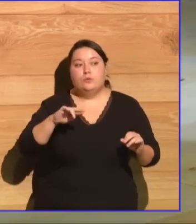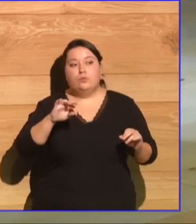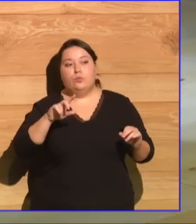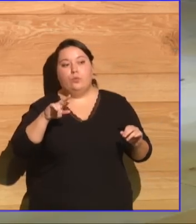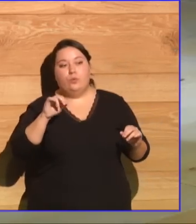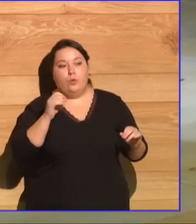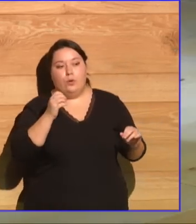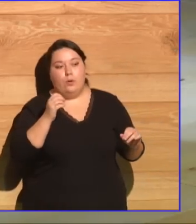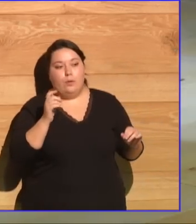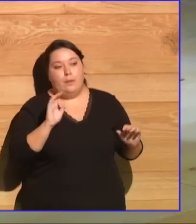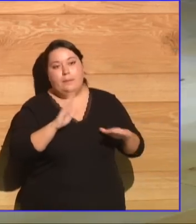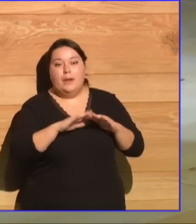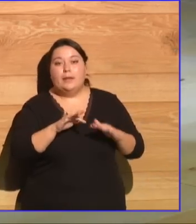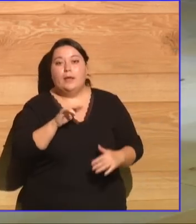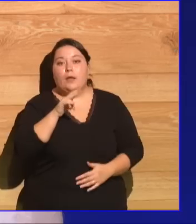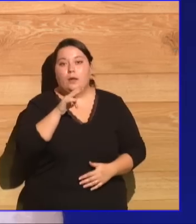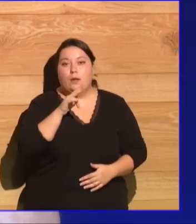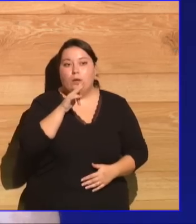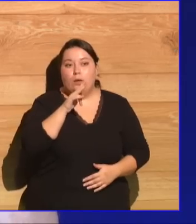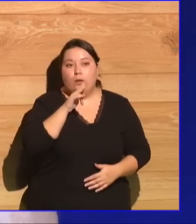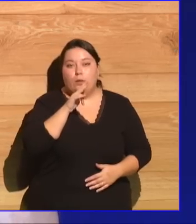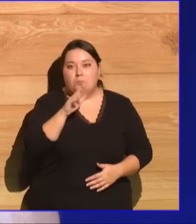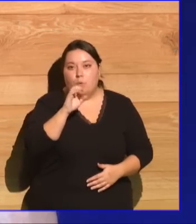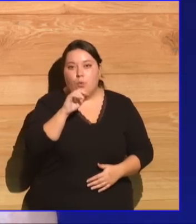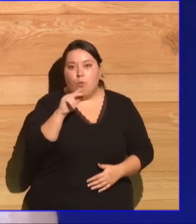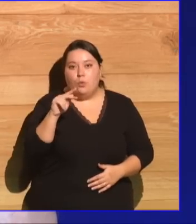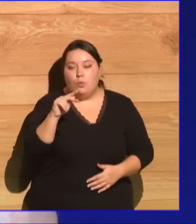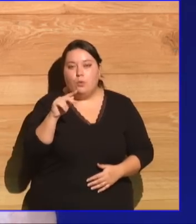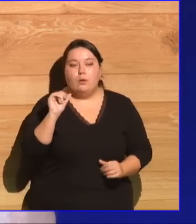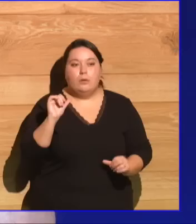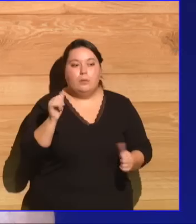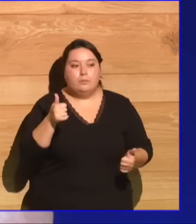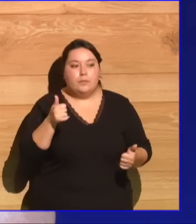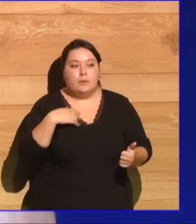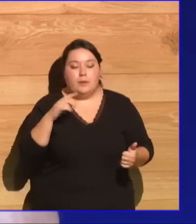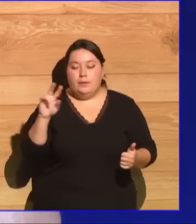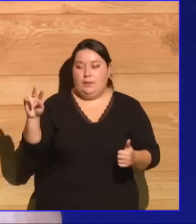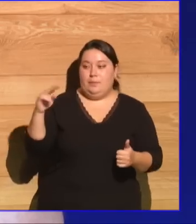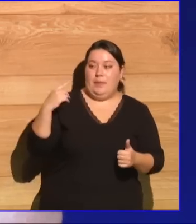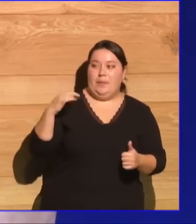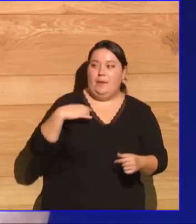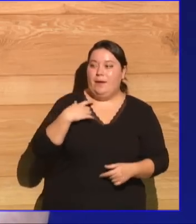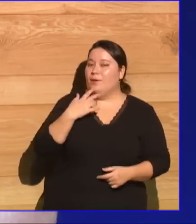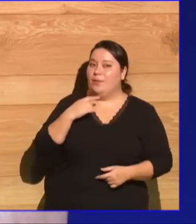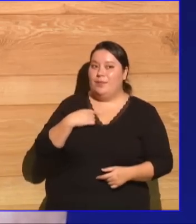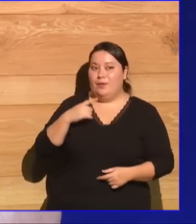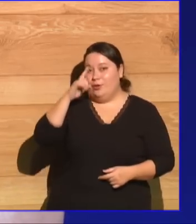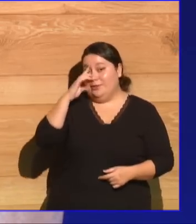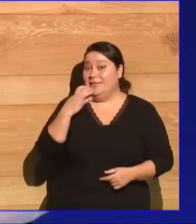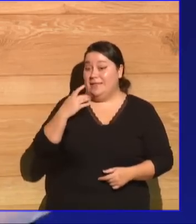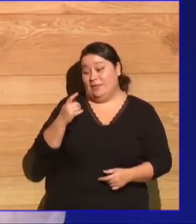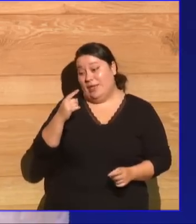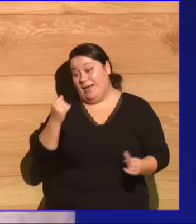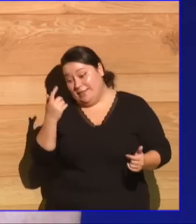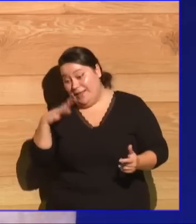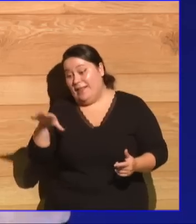huevo para que presente Hook. La carita de Juan mientras estaba diciendo la frase y mirándome como diciendo, no sé si pillas